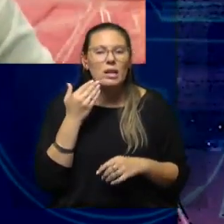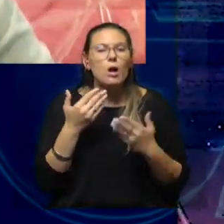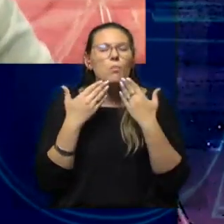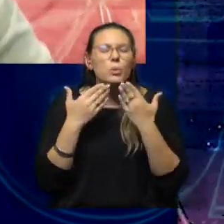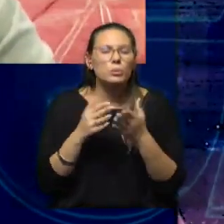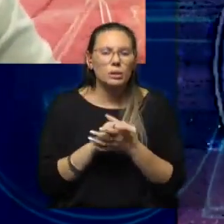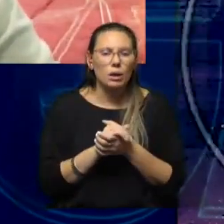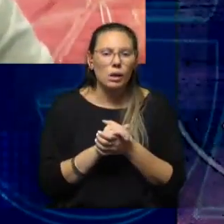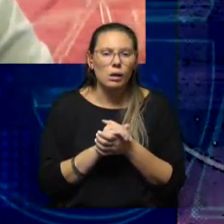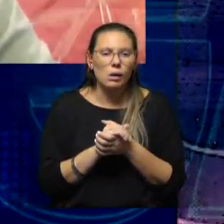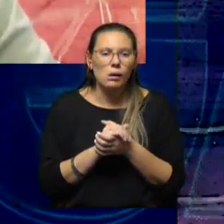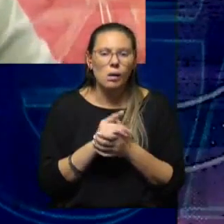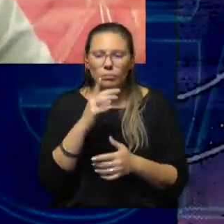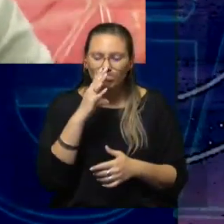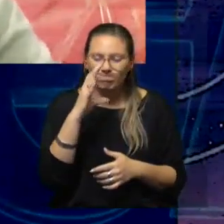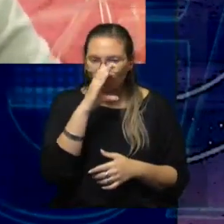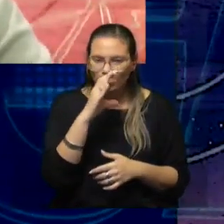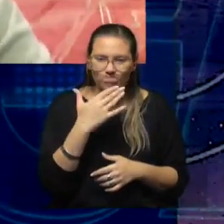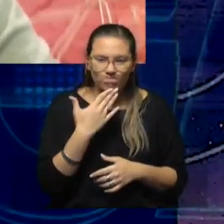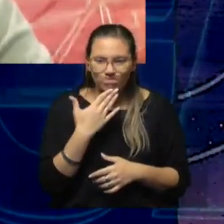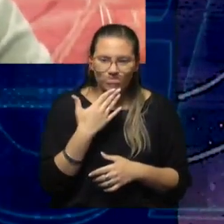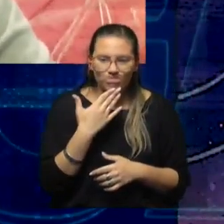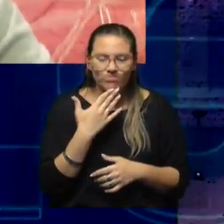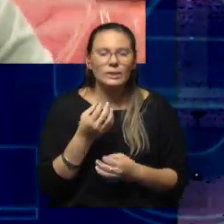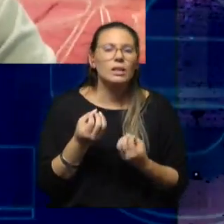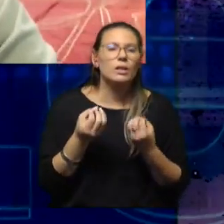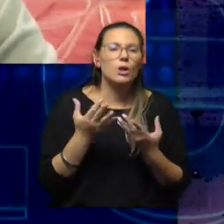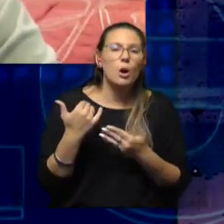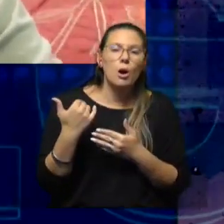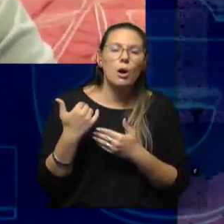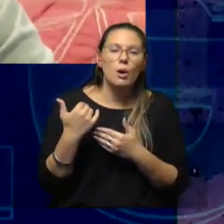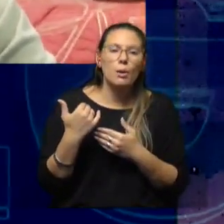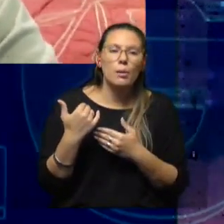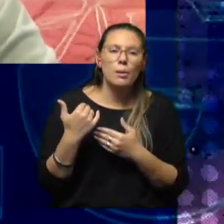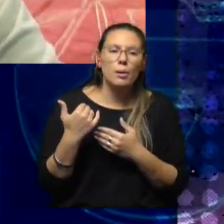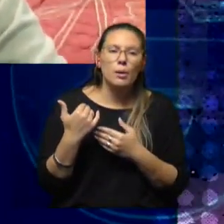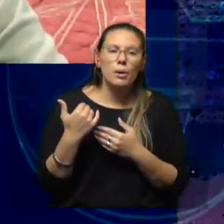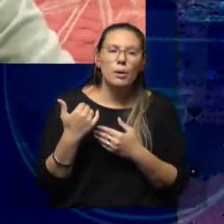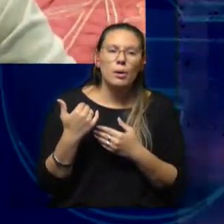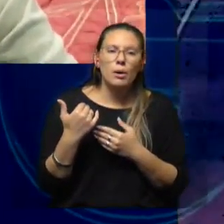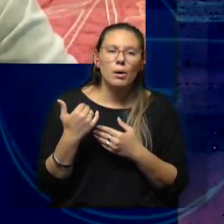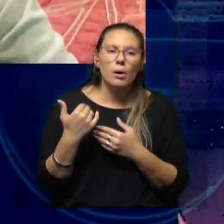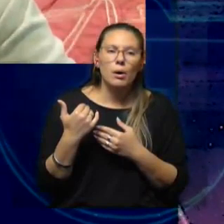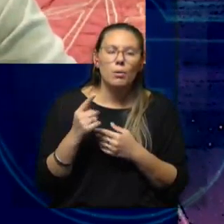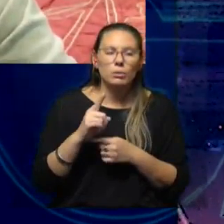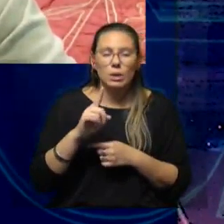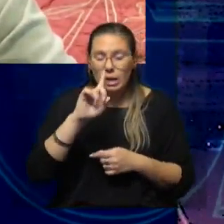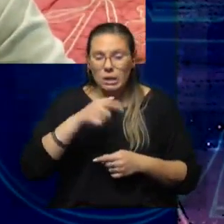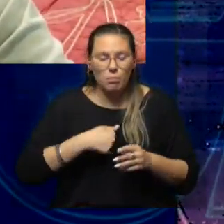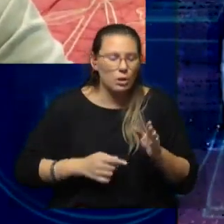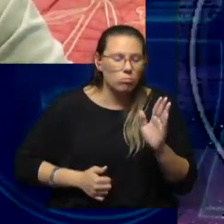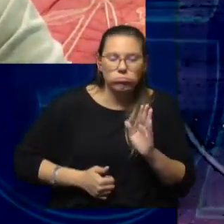pregunta. Me genera un poco de curiosidad, rapidito. ¿Cómo fue procesar un ascenso meteórico así de golpe?